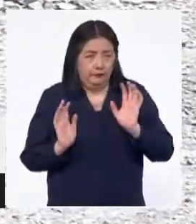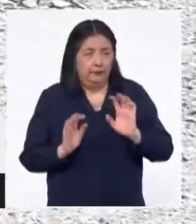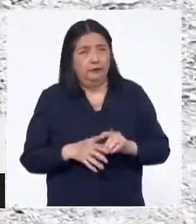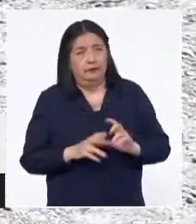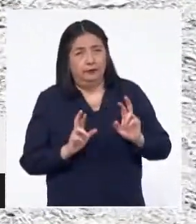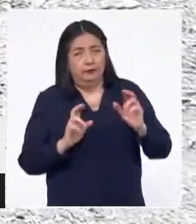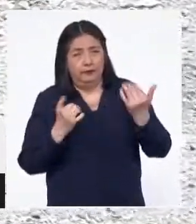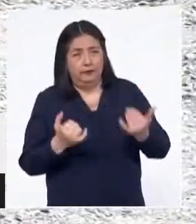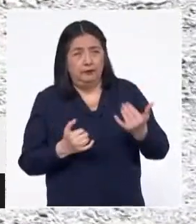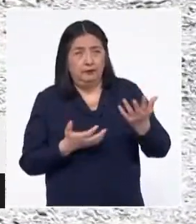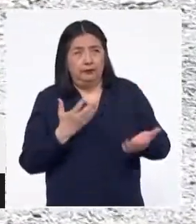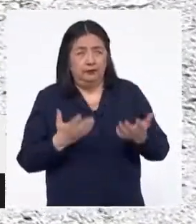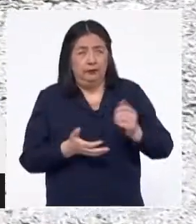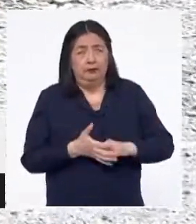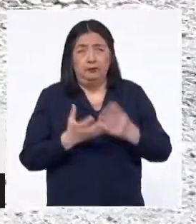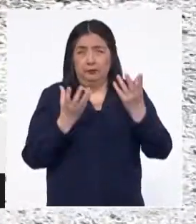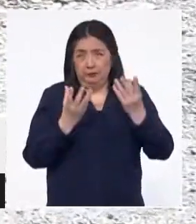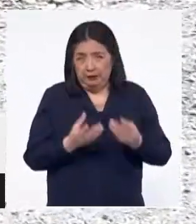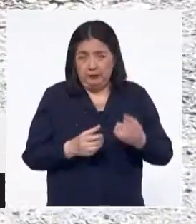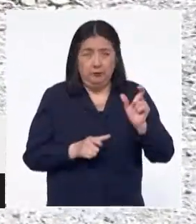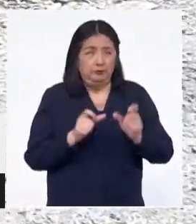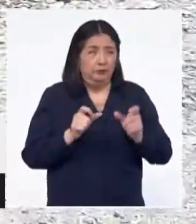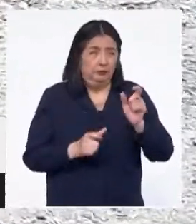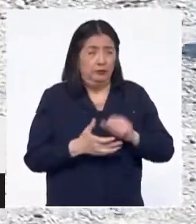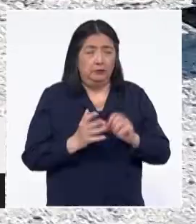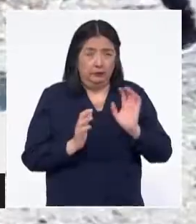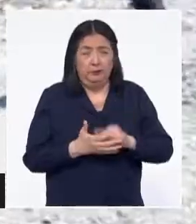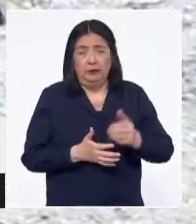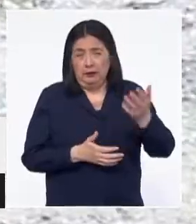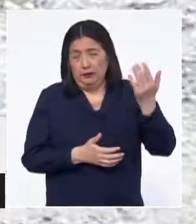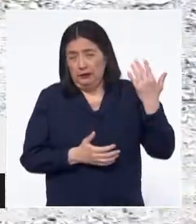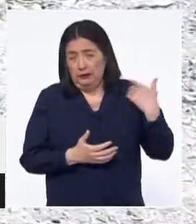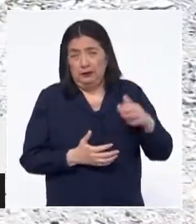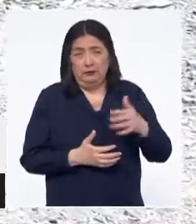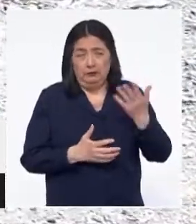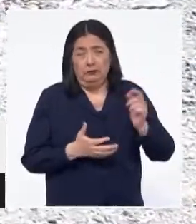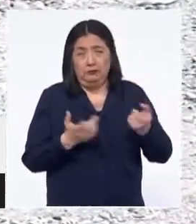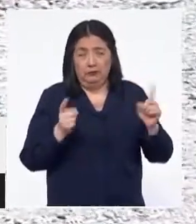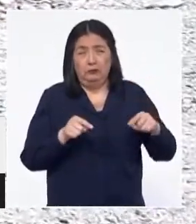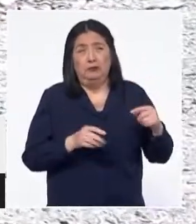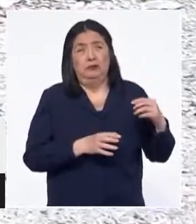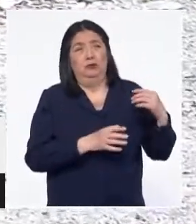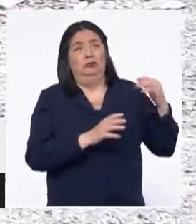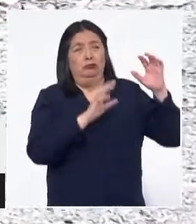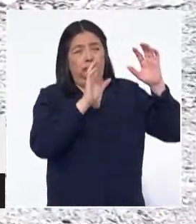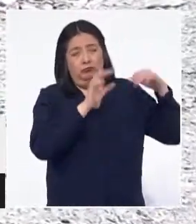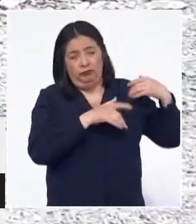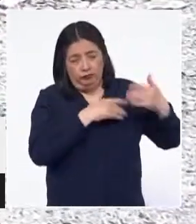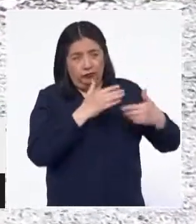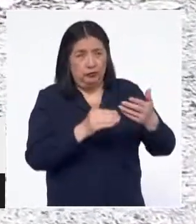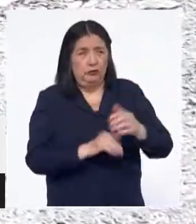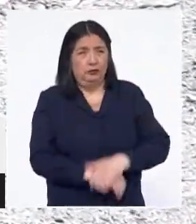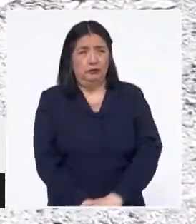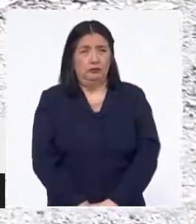suerte pues que en ese momento de repente hay mucho menos gente de la que había cuando se dio el alud.